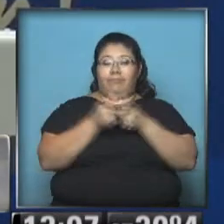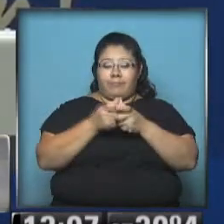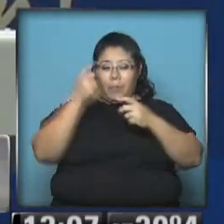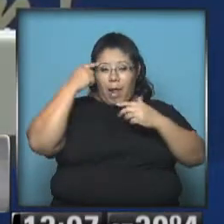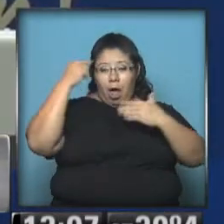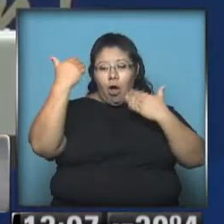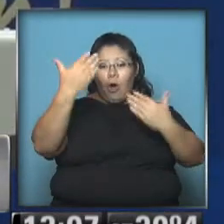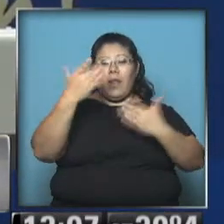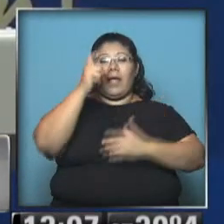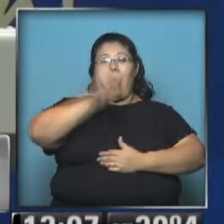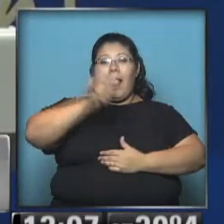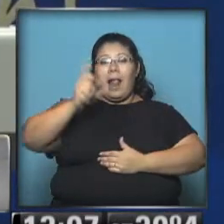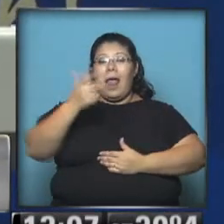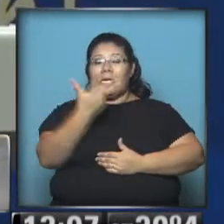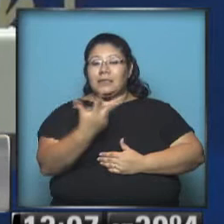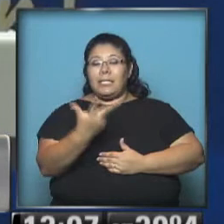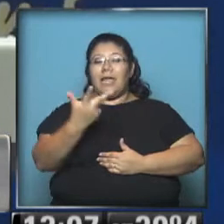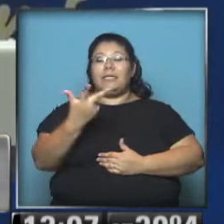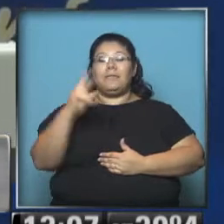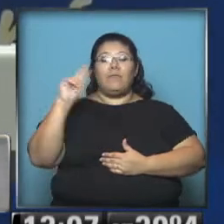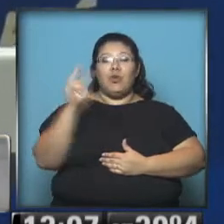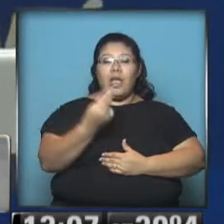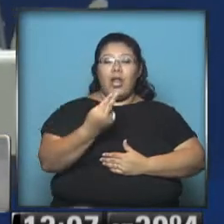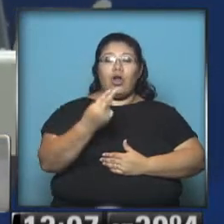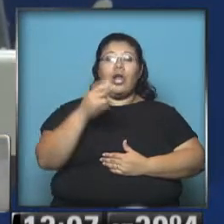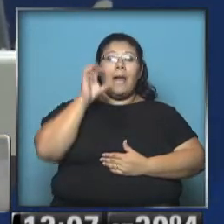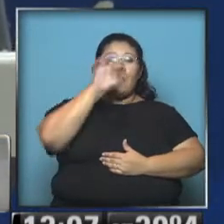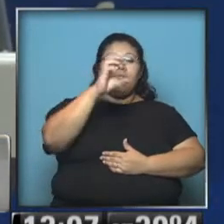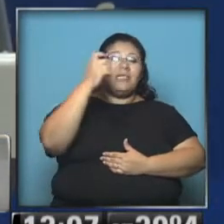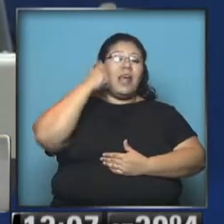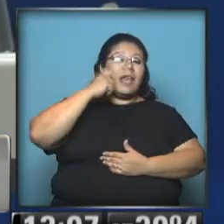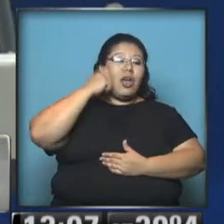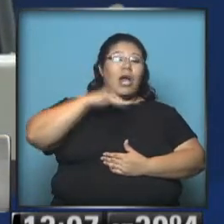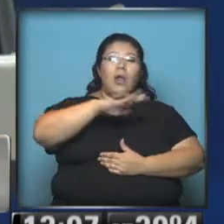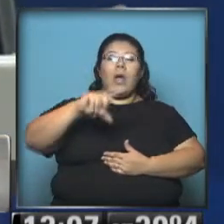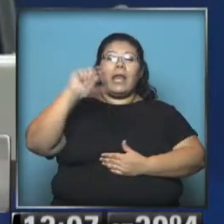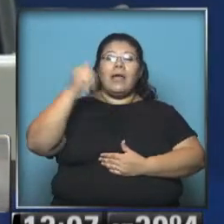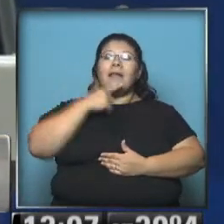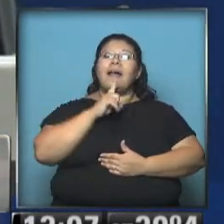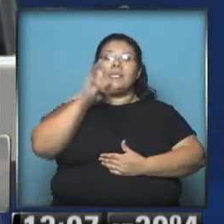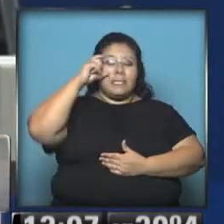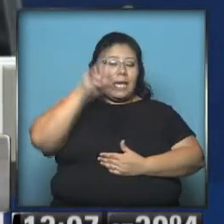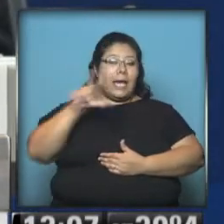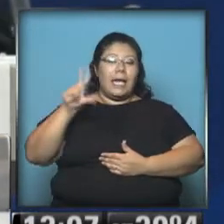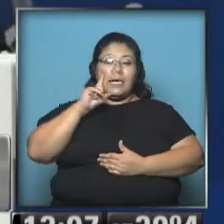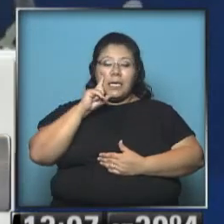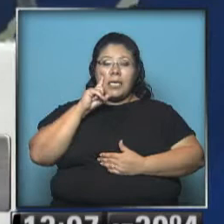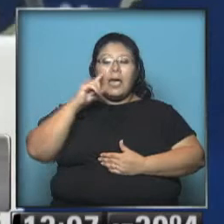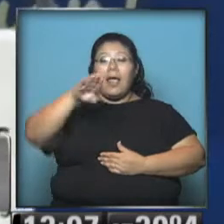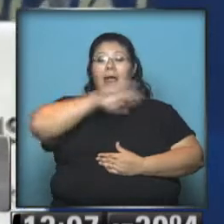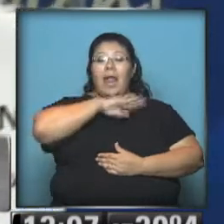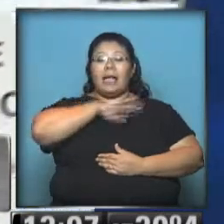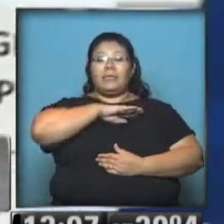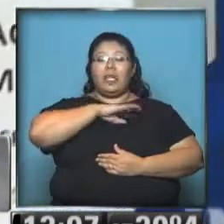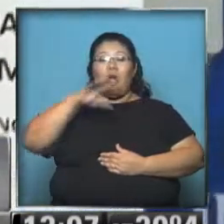homenaje a las 3 figuras deportistas fallecidas de la localidad riojana de Villa Castelli. El acto de recuerdo finalizó con un minuto